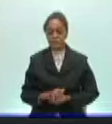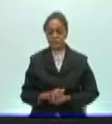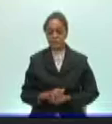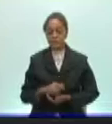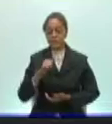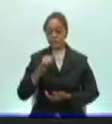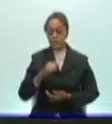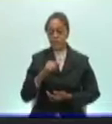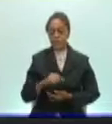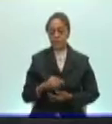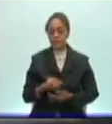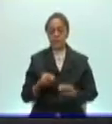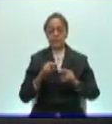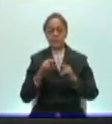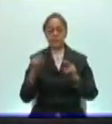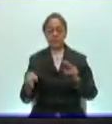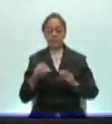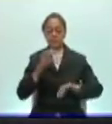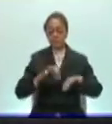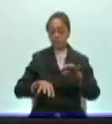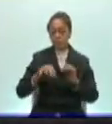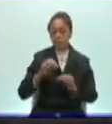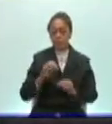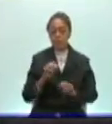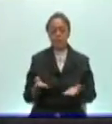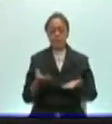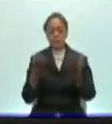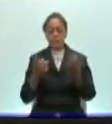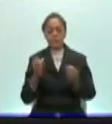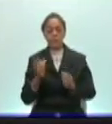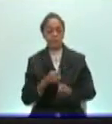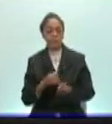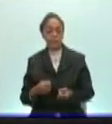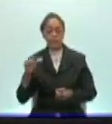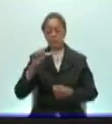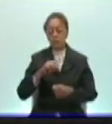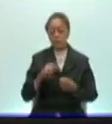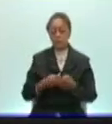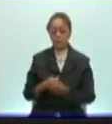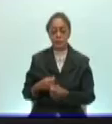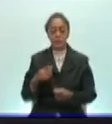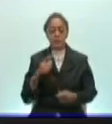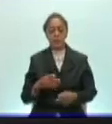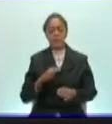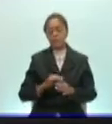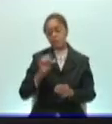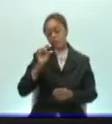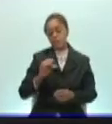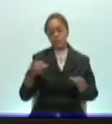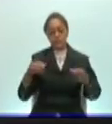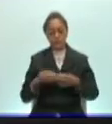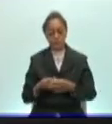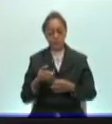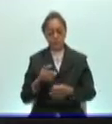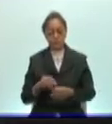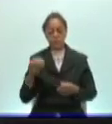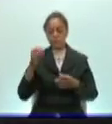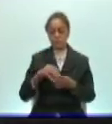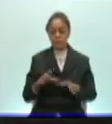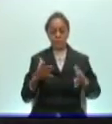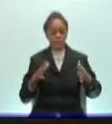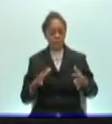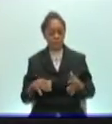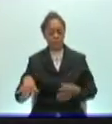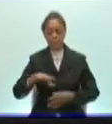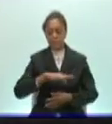Este es el teatro escogido para desarrollar una guerrilla contrarrevolucionaria que a través de pequeñas bandas siembra el terror en la